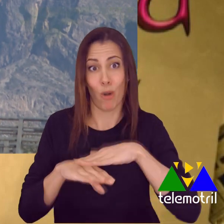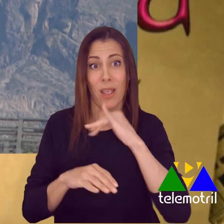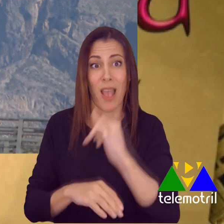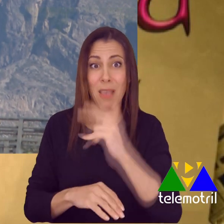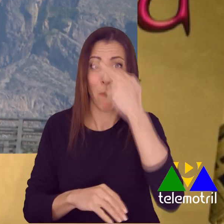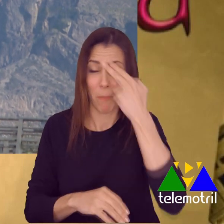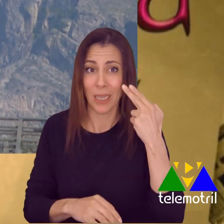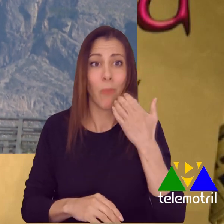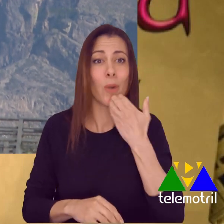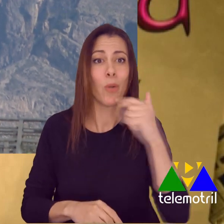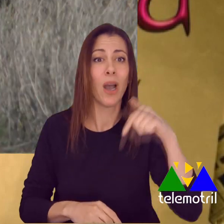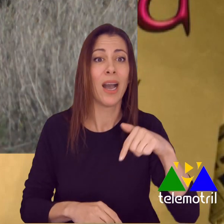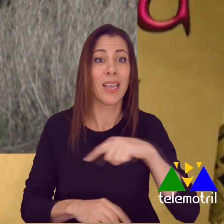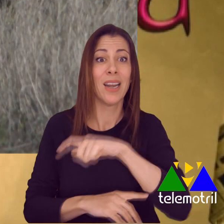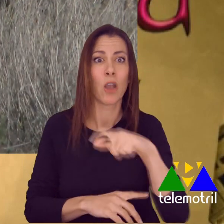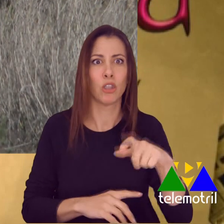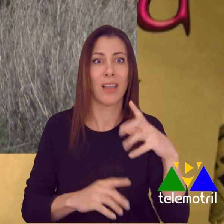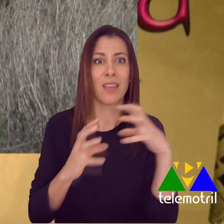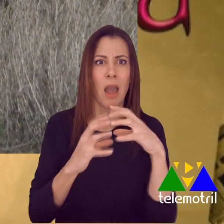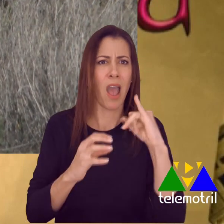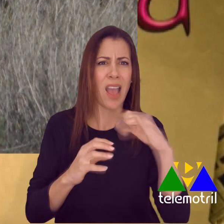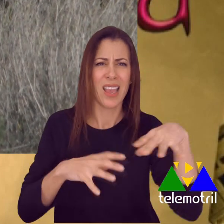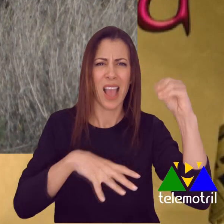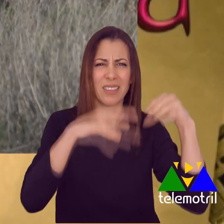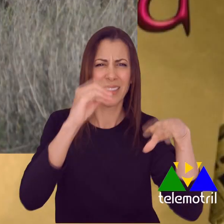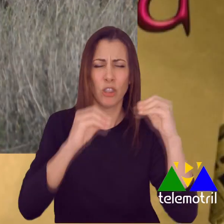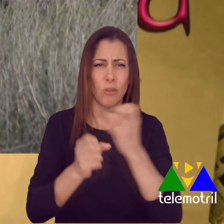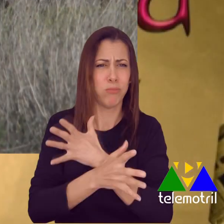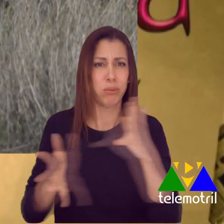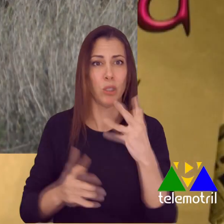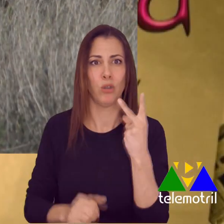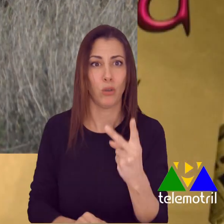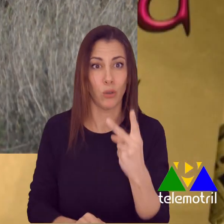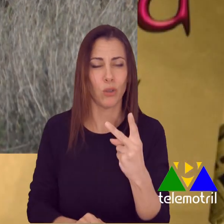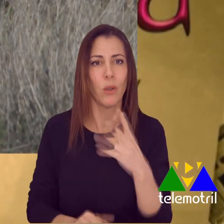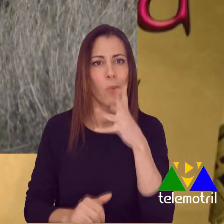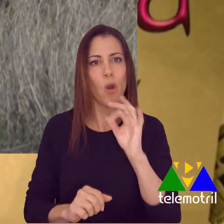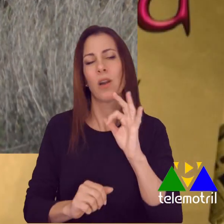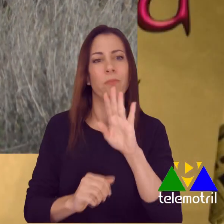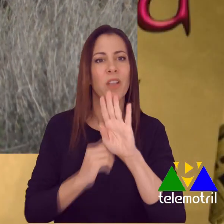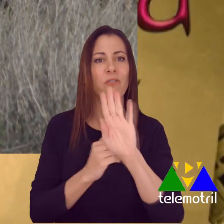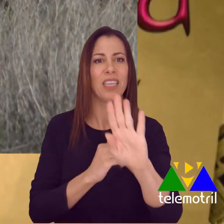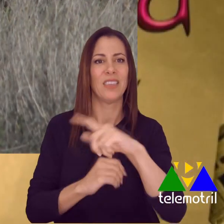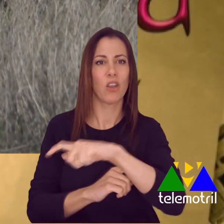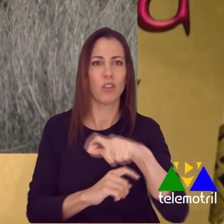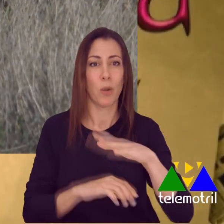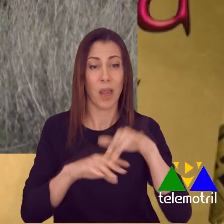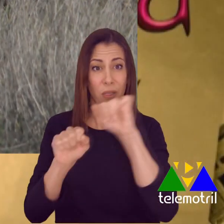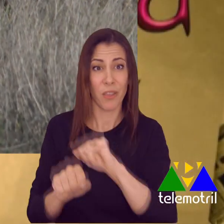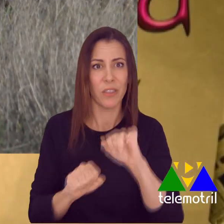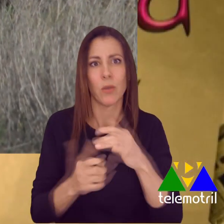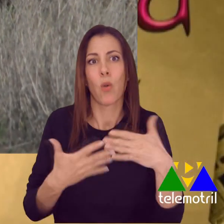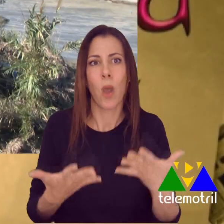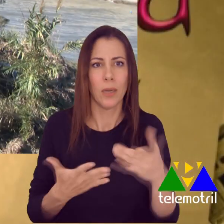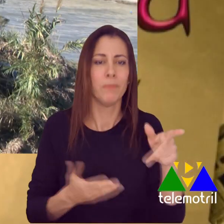costa de Granada tenemos 2 castillos que son inmensos, grandísimos, castillos de frente costero, de frente defensivo, que son el